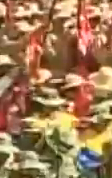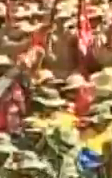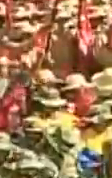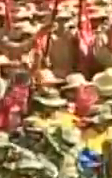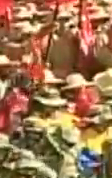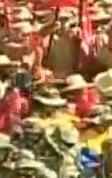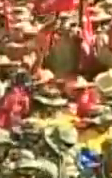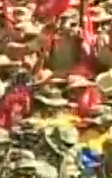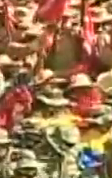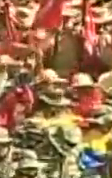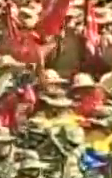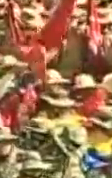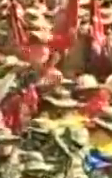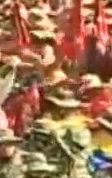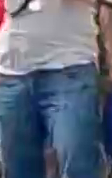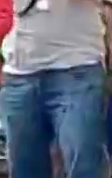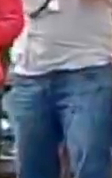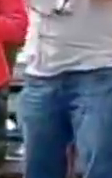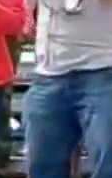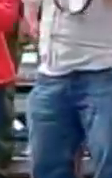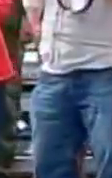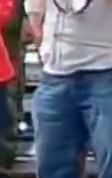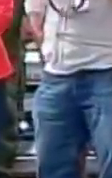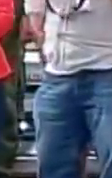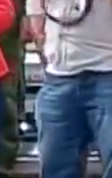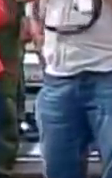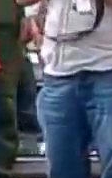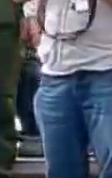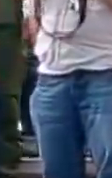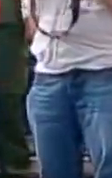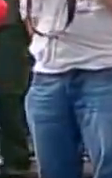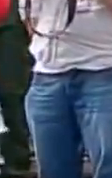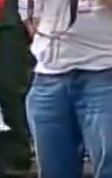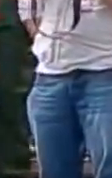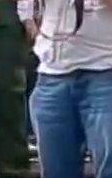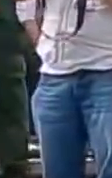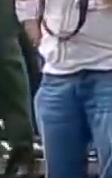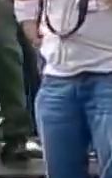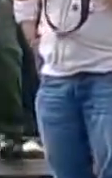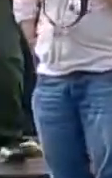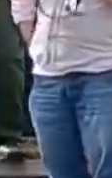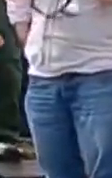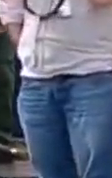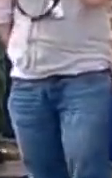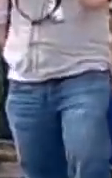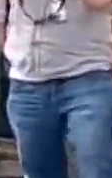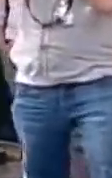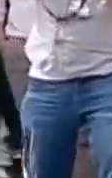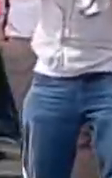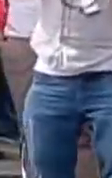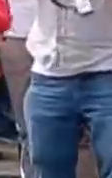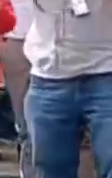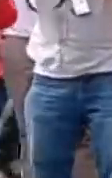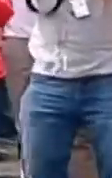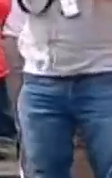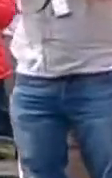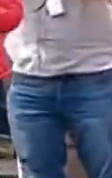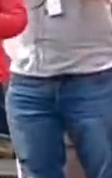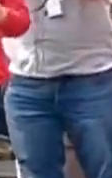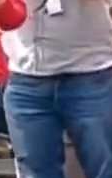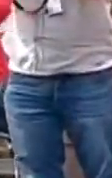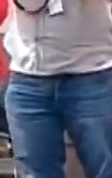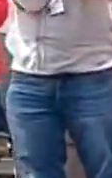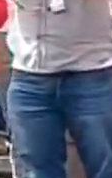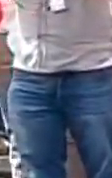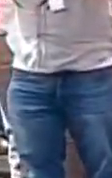encuentro, de un reencuentro histórico entre las mujeres y hombres que fueron protagonistas aquellas horas aciagas del 11, 12 y 13 de abril